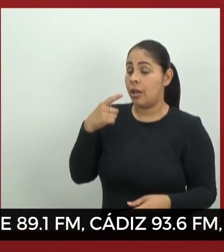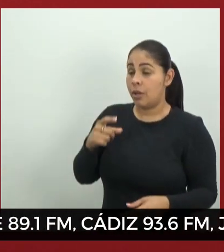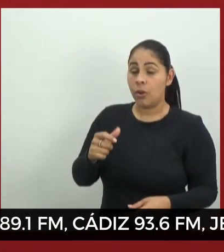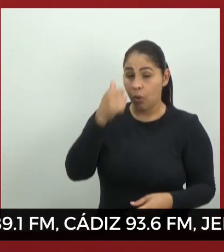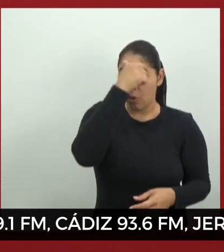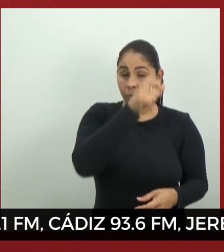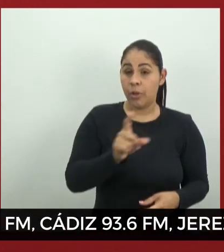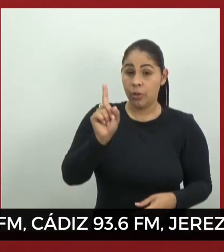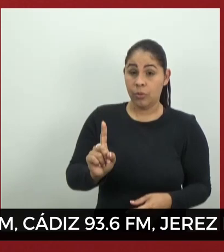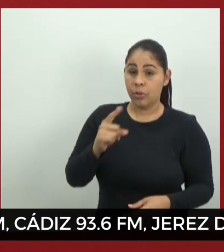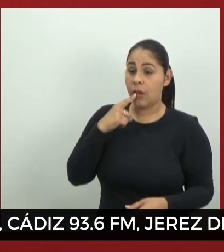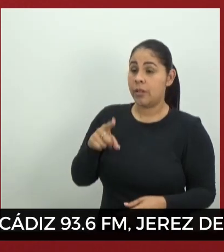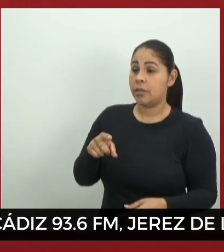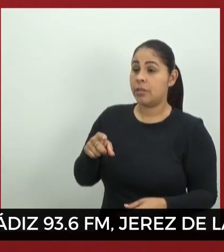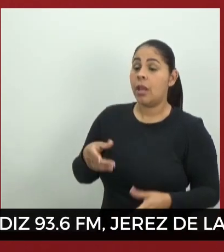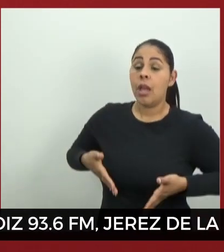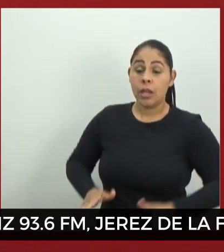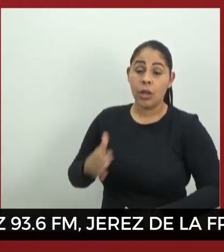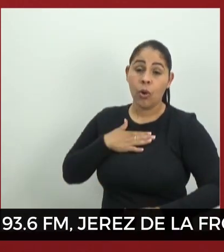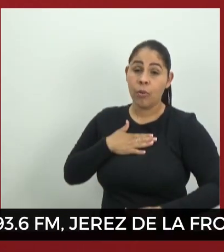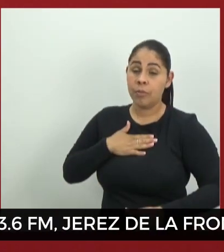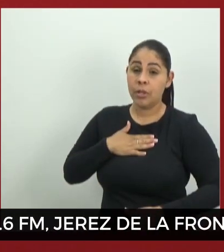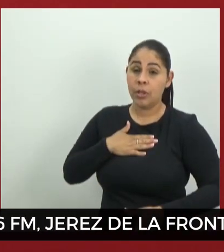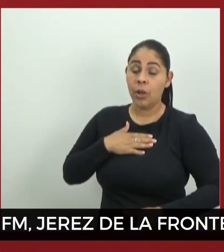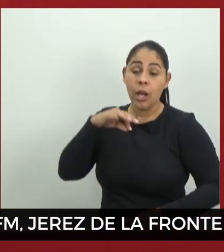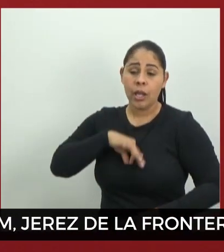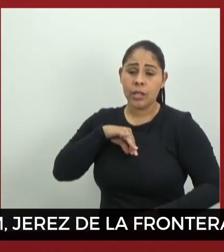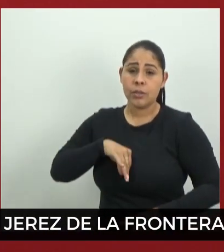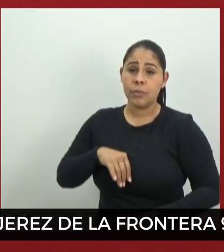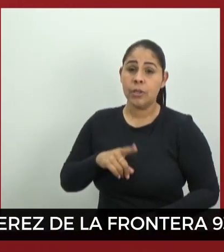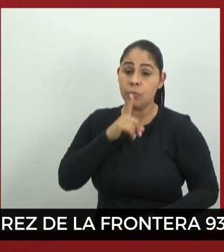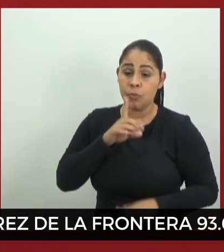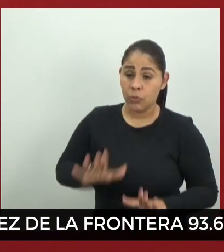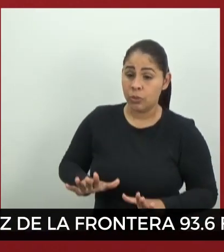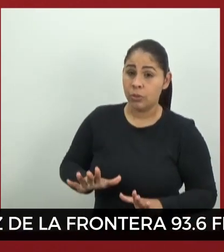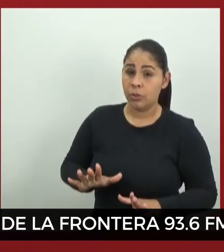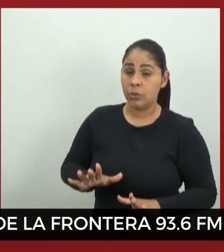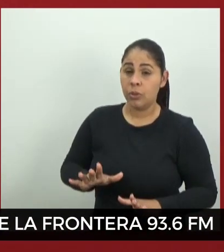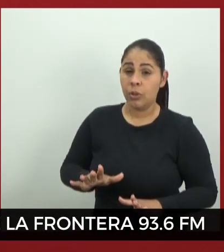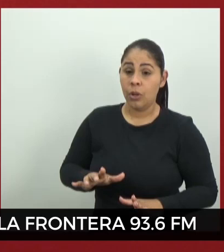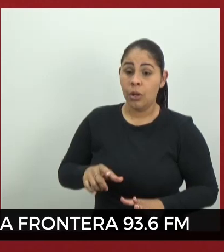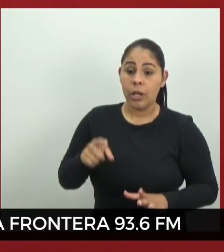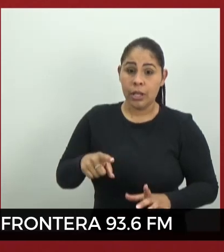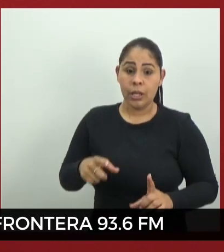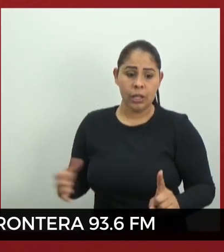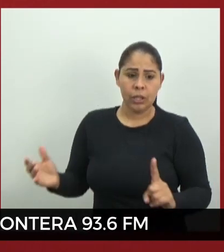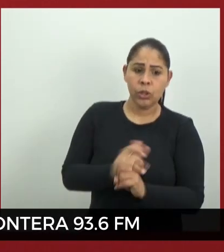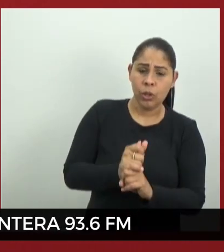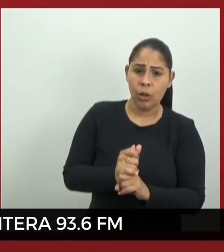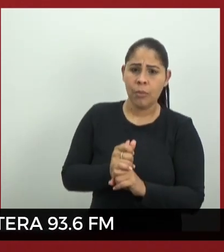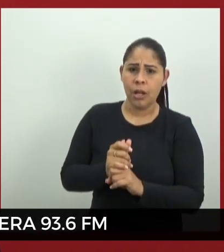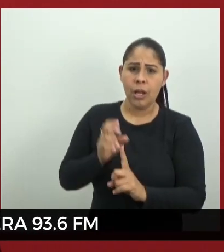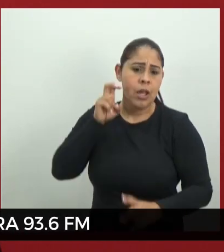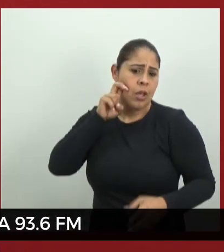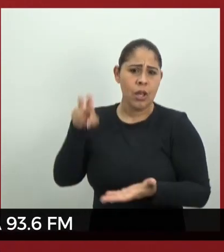tiene un espíritu mudo, el cual donde quiera que le toma le sacude y echa espumarajos y cruje los